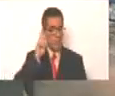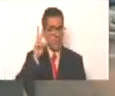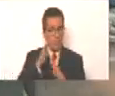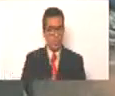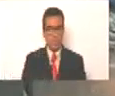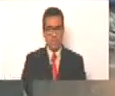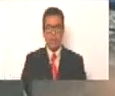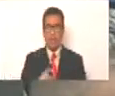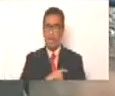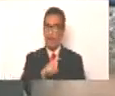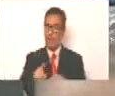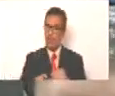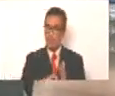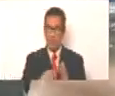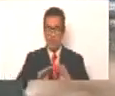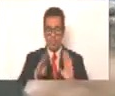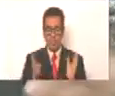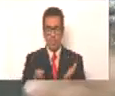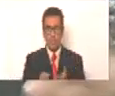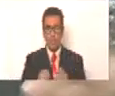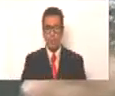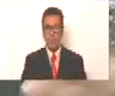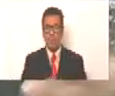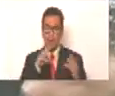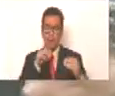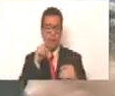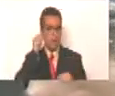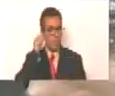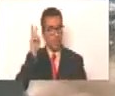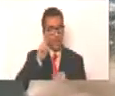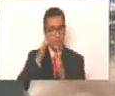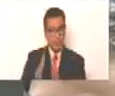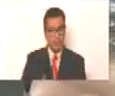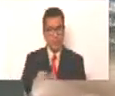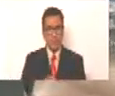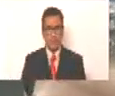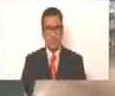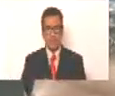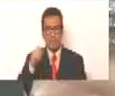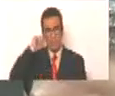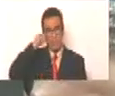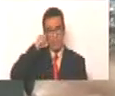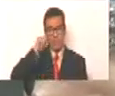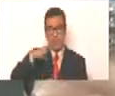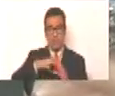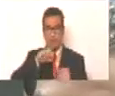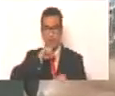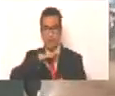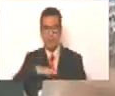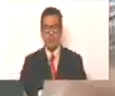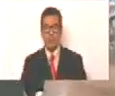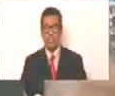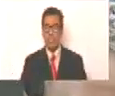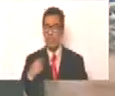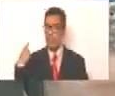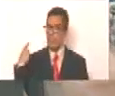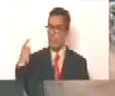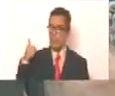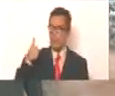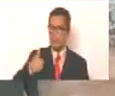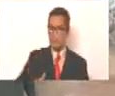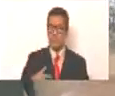mundo. Cuando hablamos de la mujer venezolana, debemos recordar la historia, de dónde venimos. Debemos